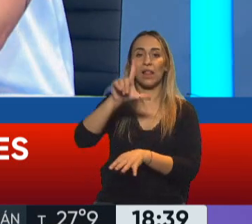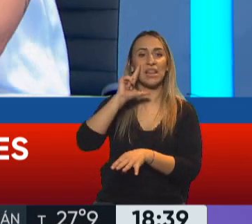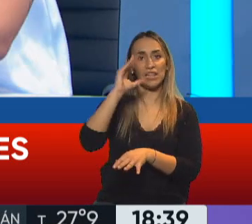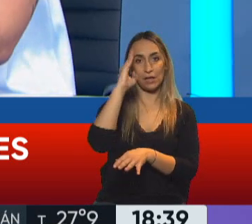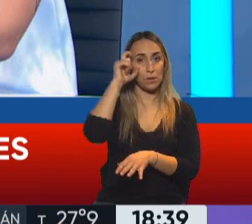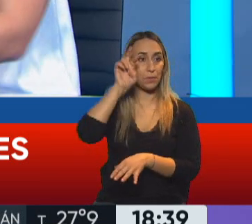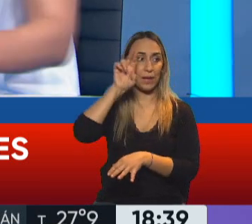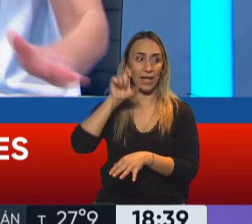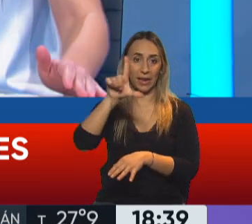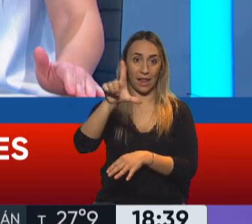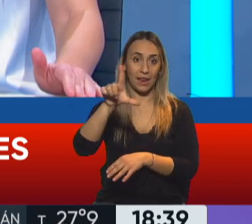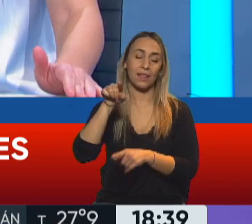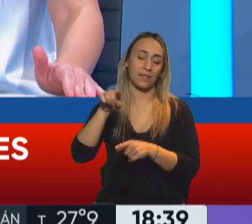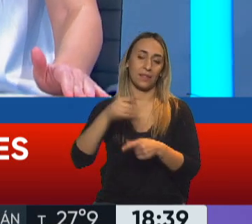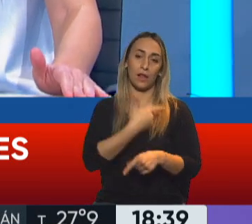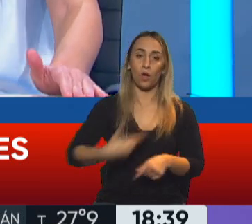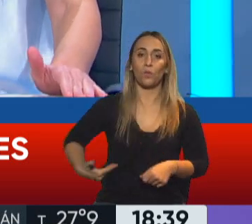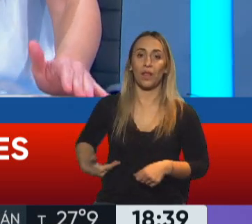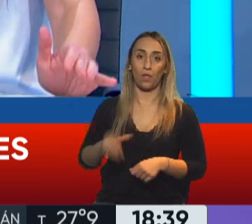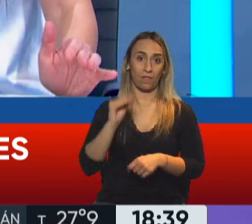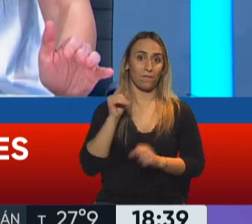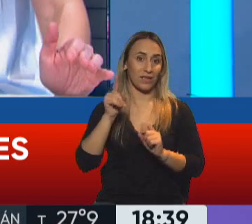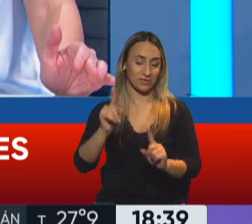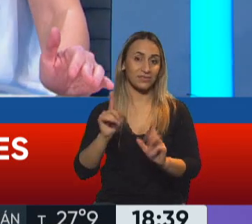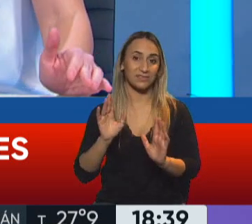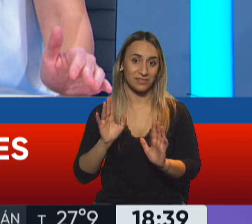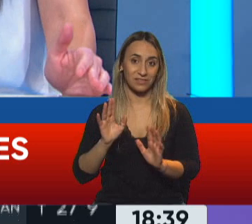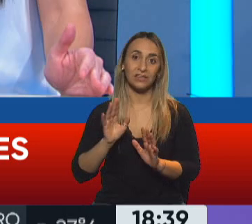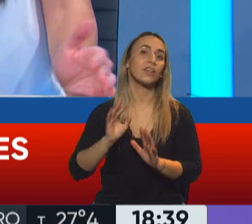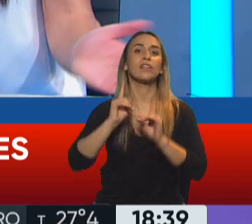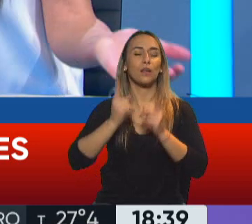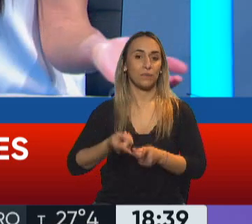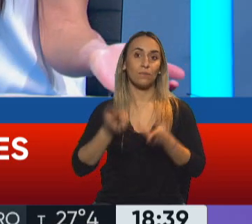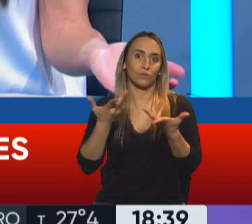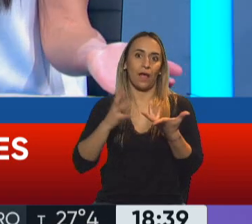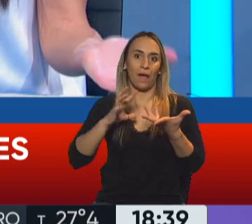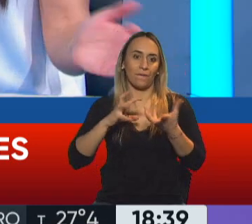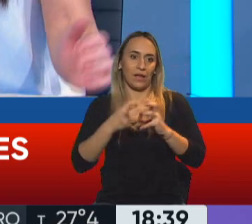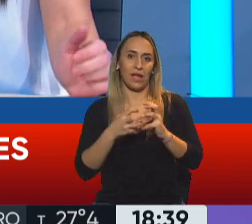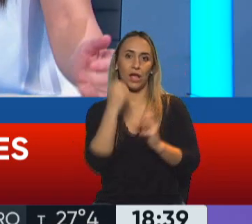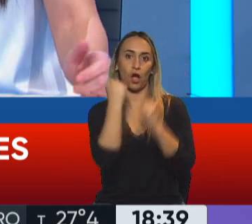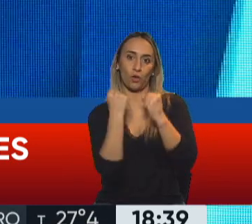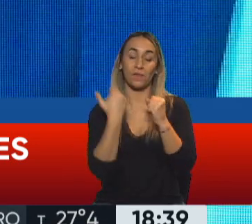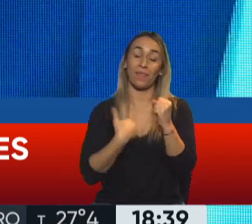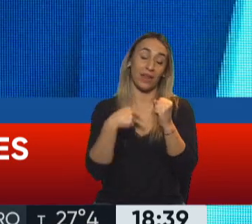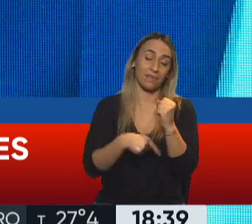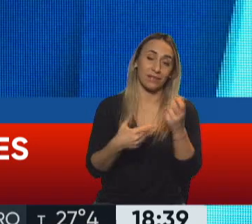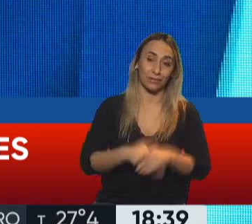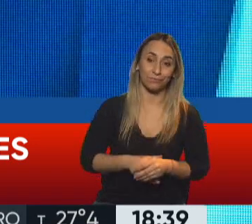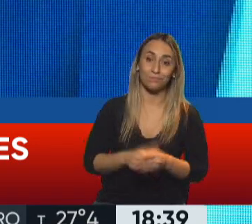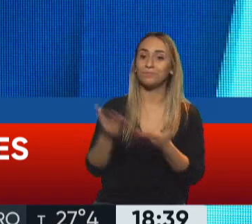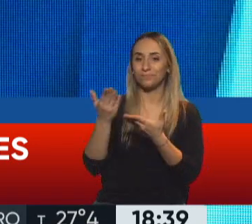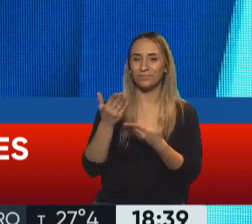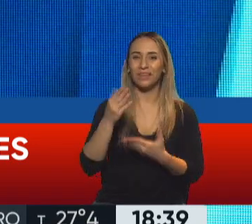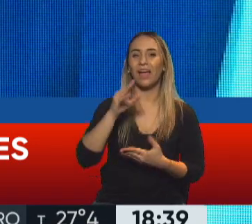política, económica, muy liberal por parte del gobierno brasileño, que también afecta, por supuesto, en este caso, a economías como la Argentina. Escuchemos a Luis